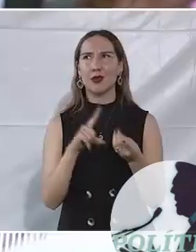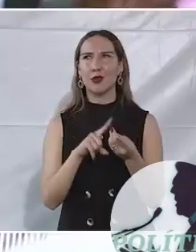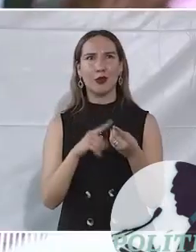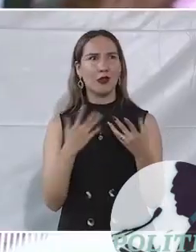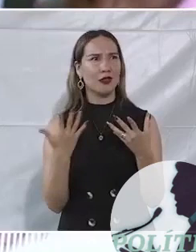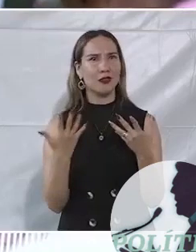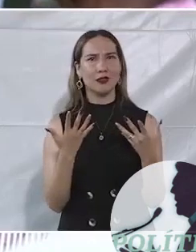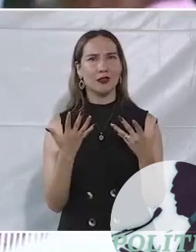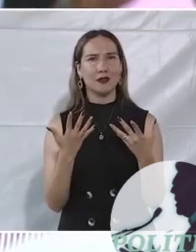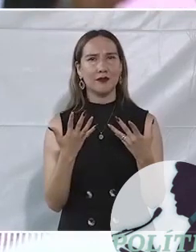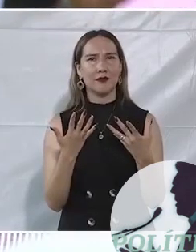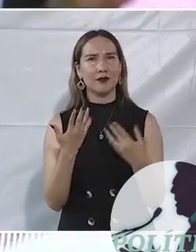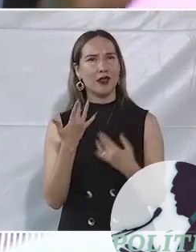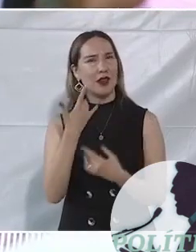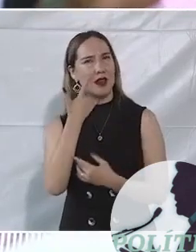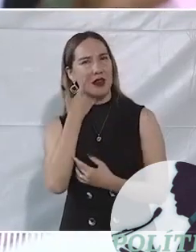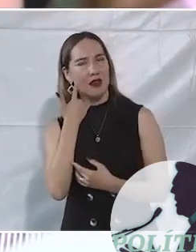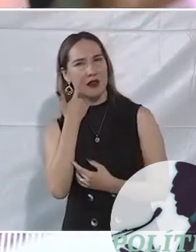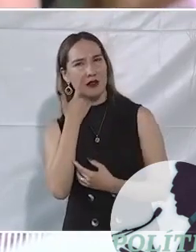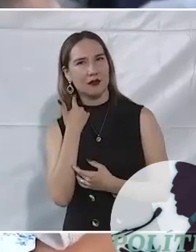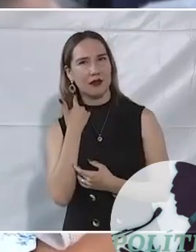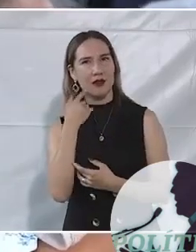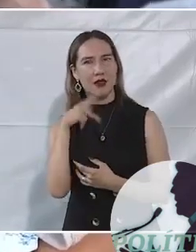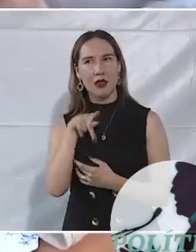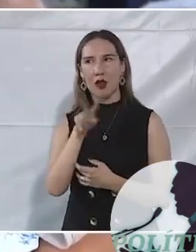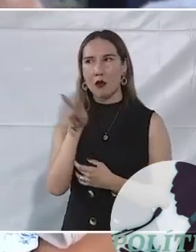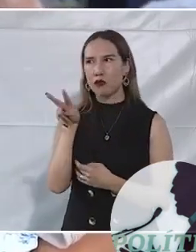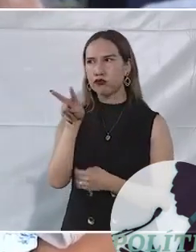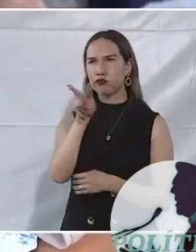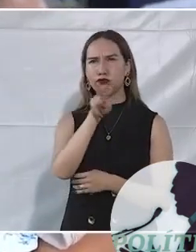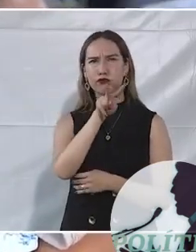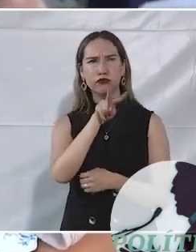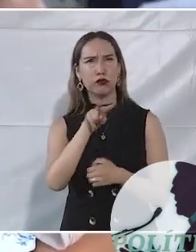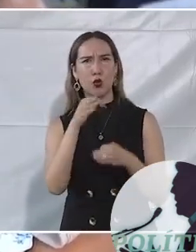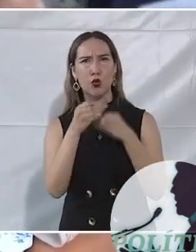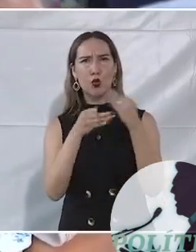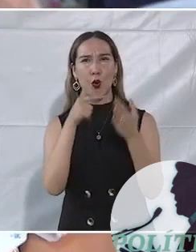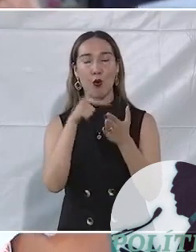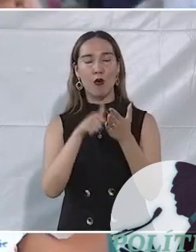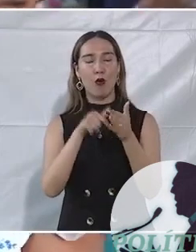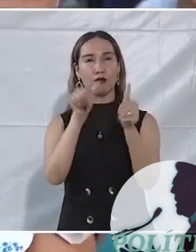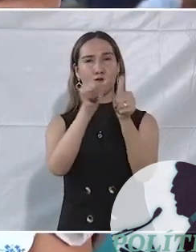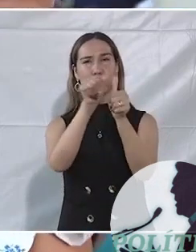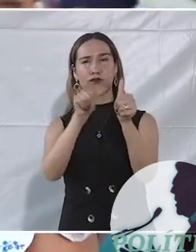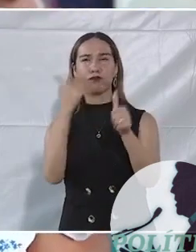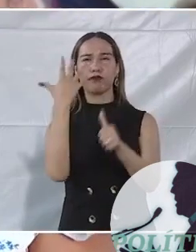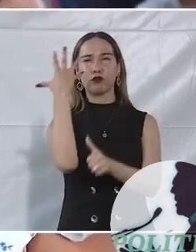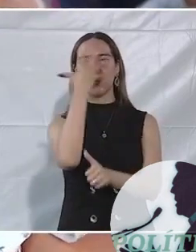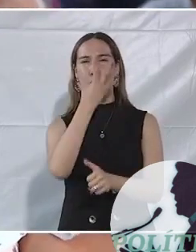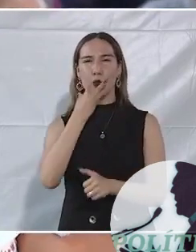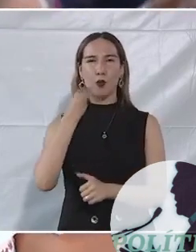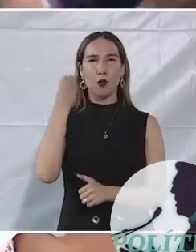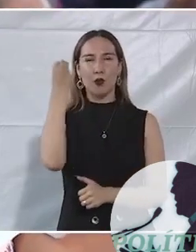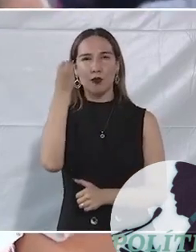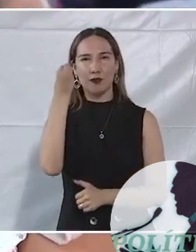pero todo eso es encantador, es arte, y por